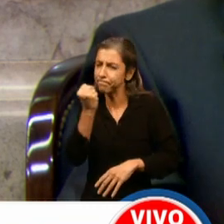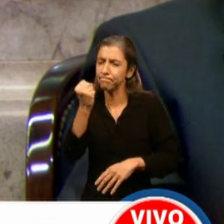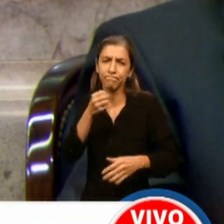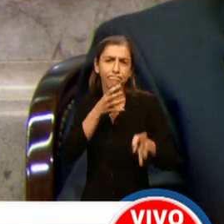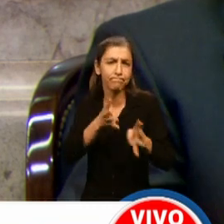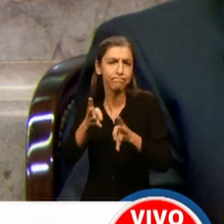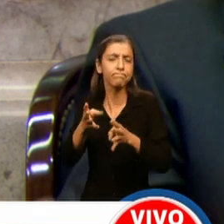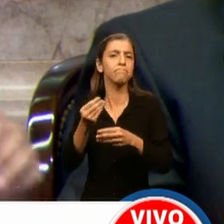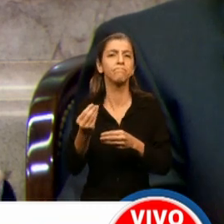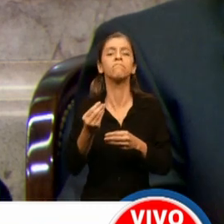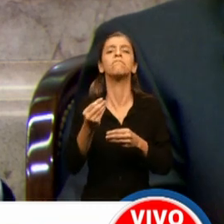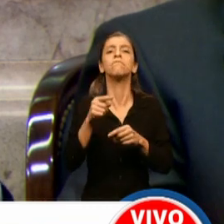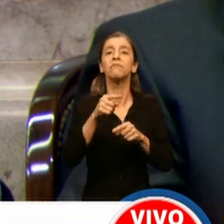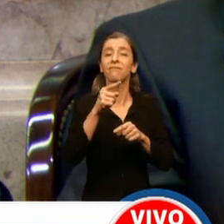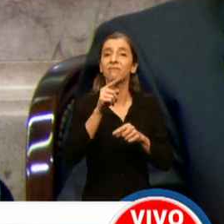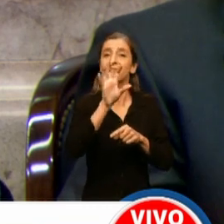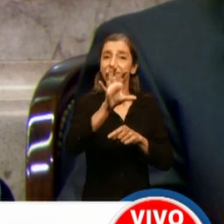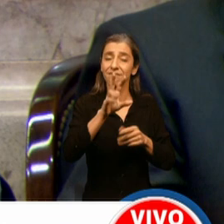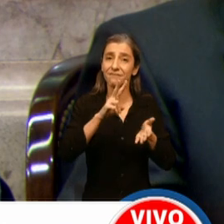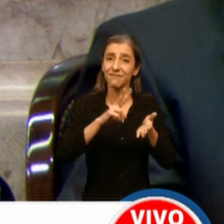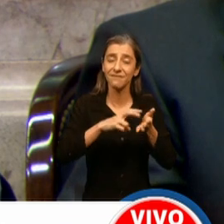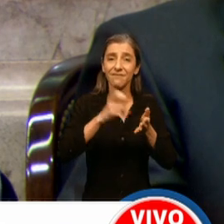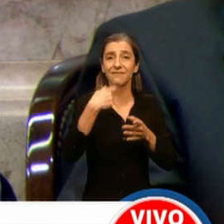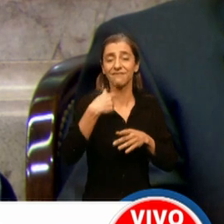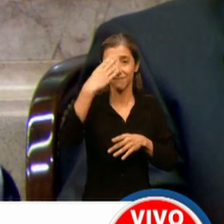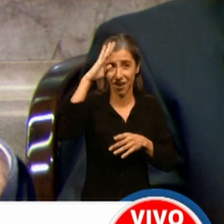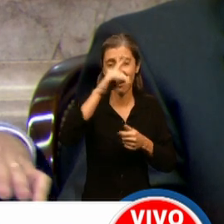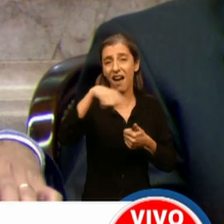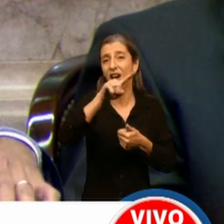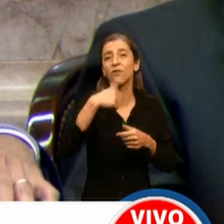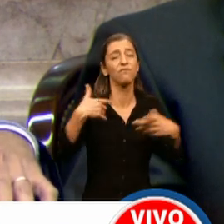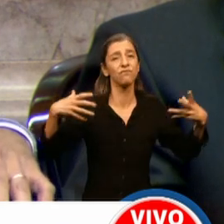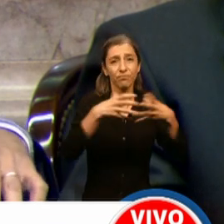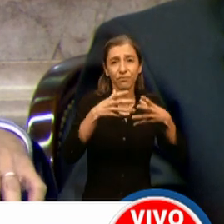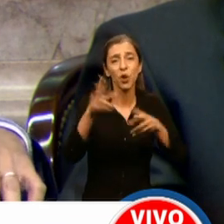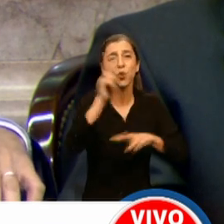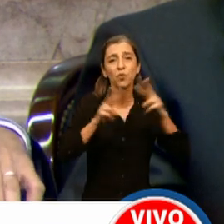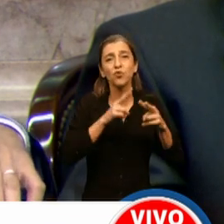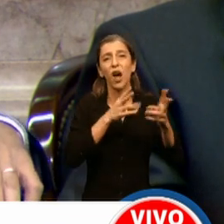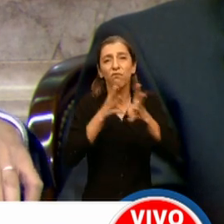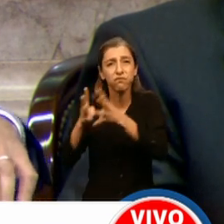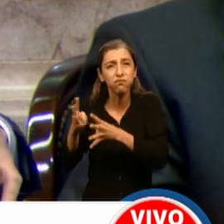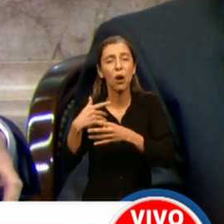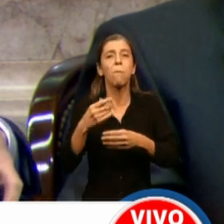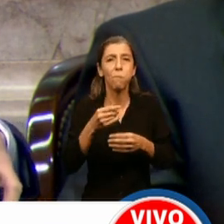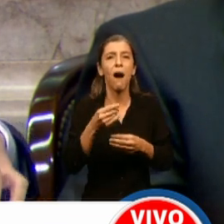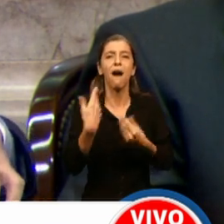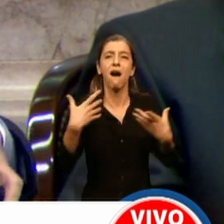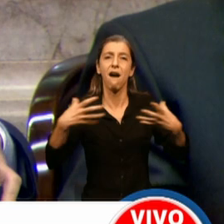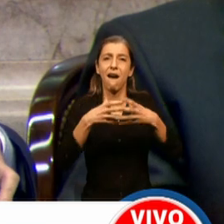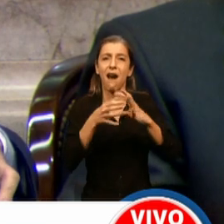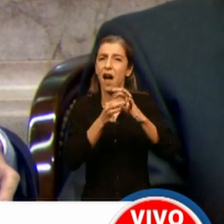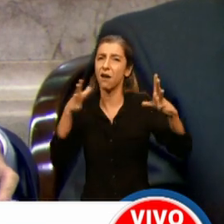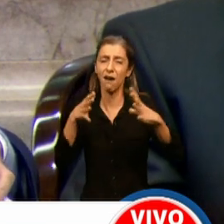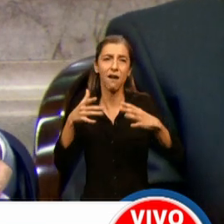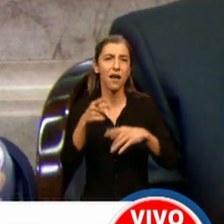los gauchos es alta solo están haciendo al enemigo una guerra de recursos tan terribles que lo han obligado a desprenderse de una división con el